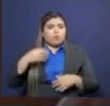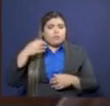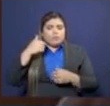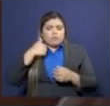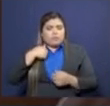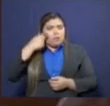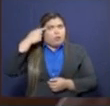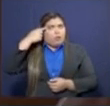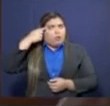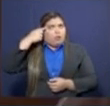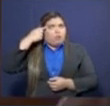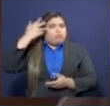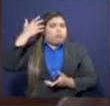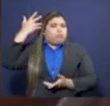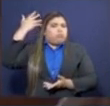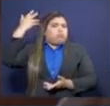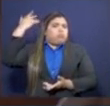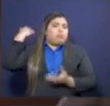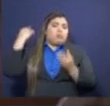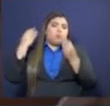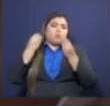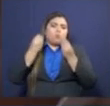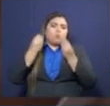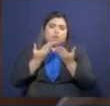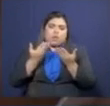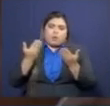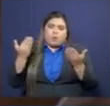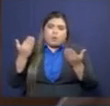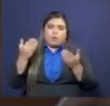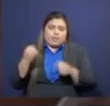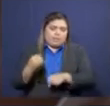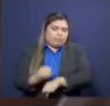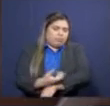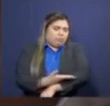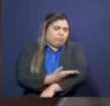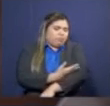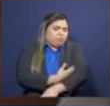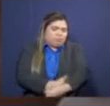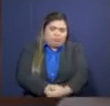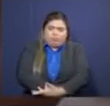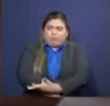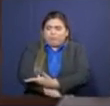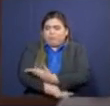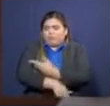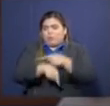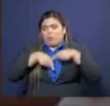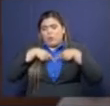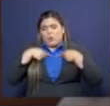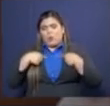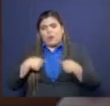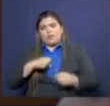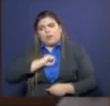muchas cosas y por mi corazón muchas emociones.